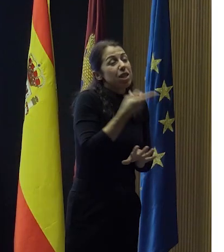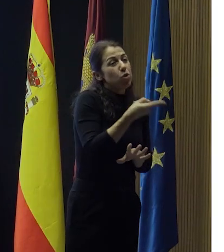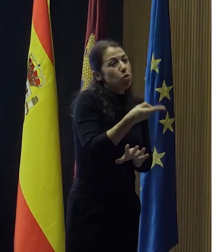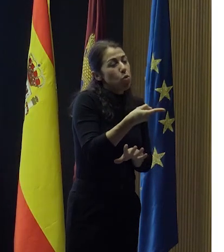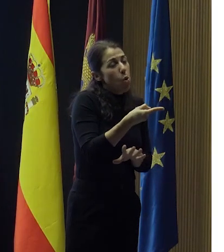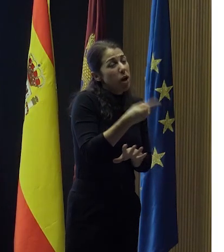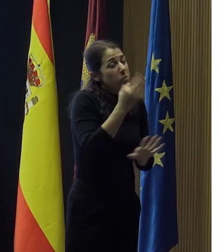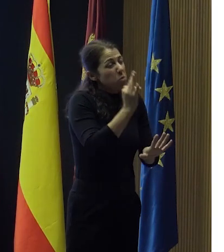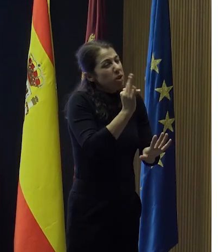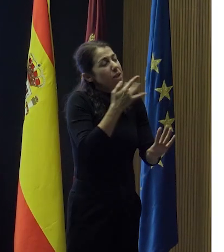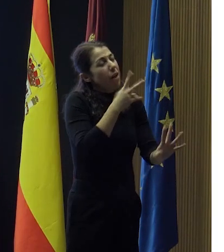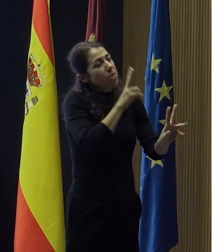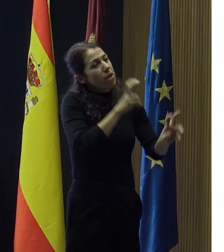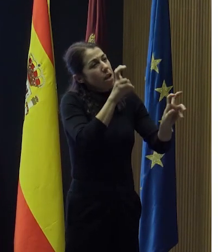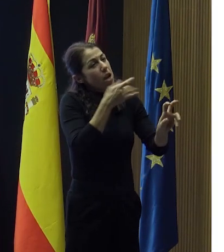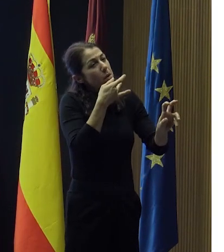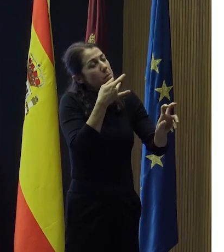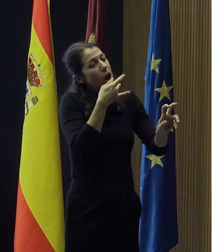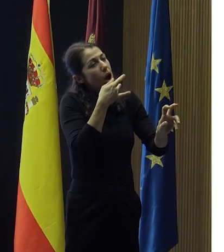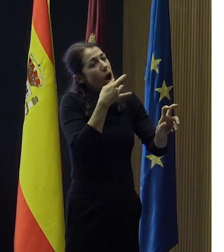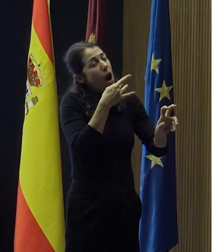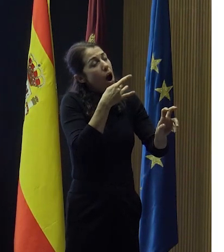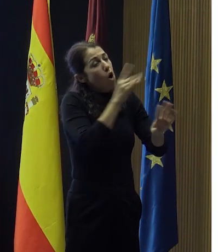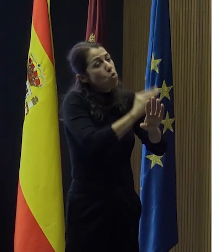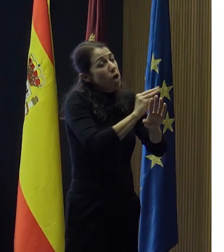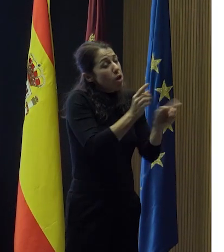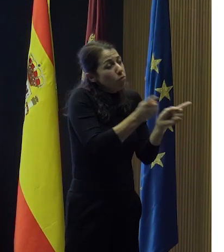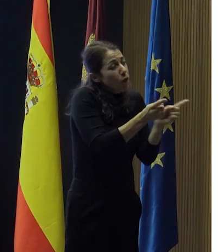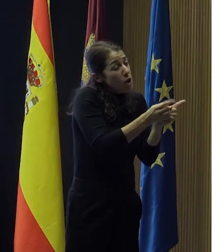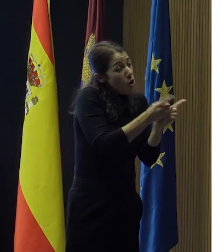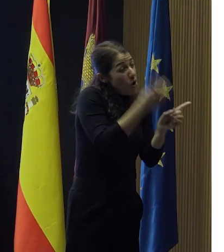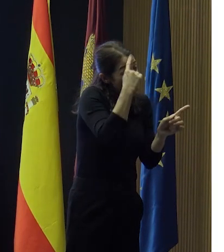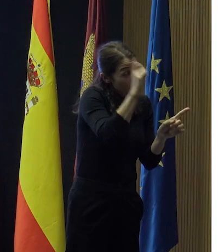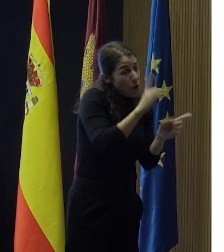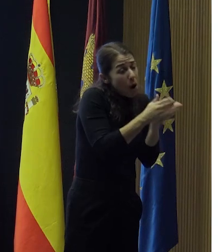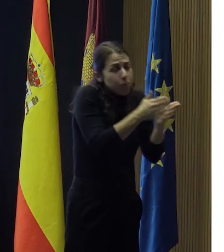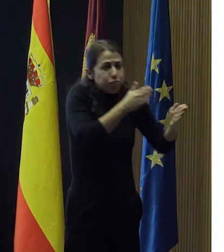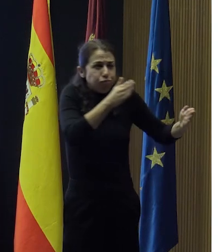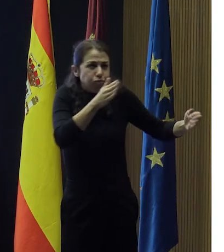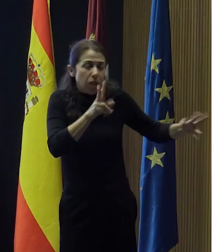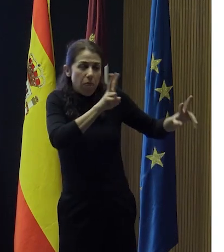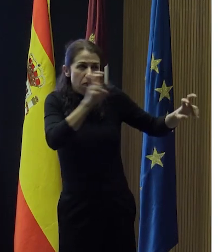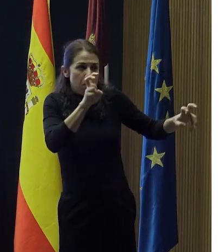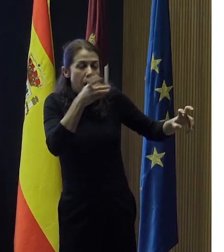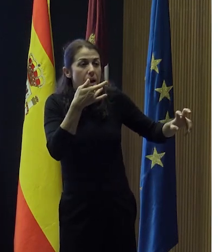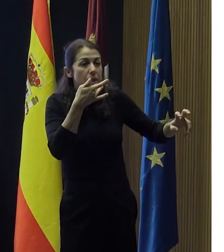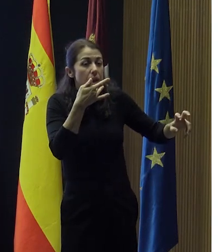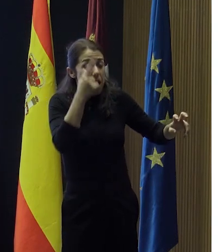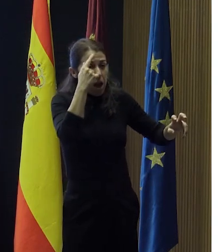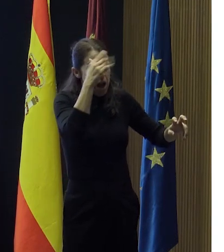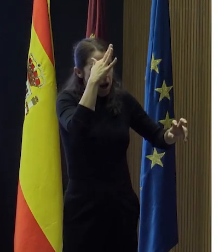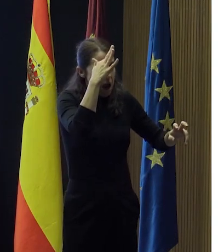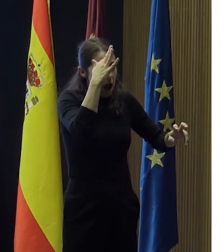eres optimista en cuanto a la curación, a corto plazo creo que no, pero a largo plazo del Alzheimer,